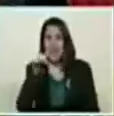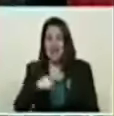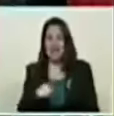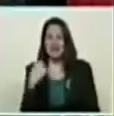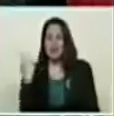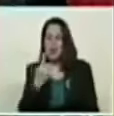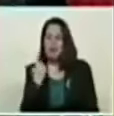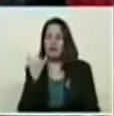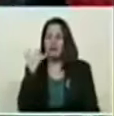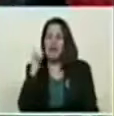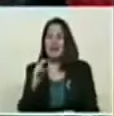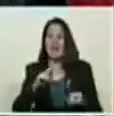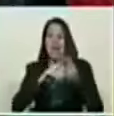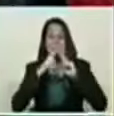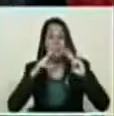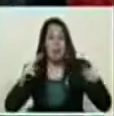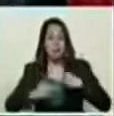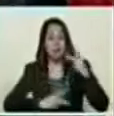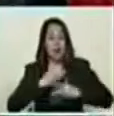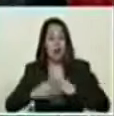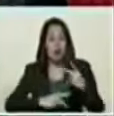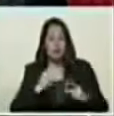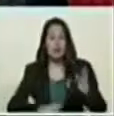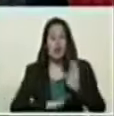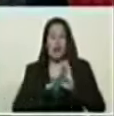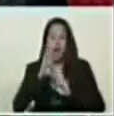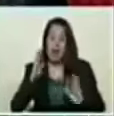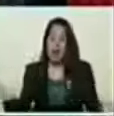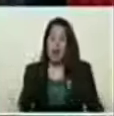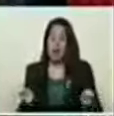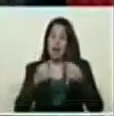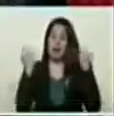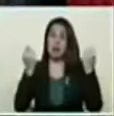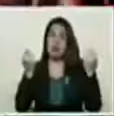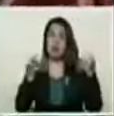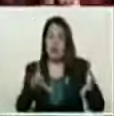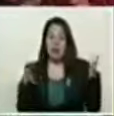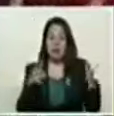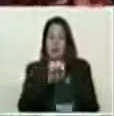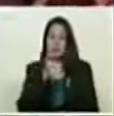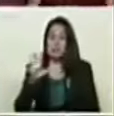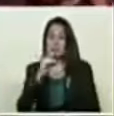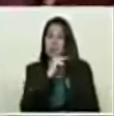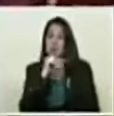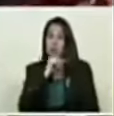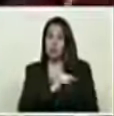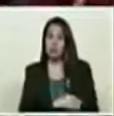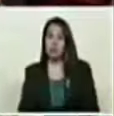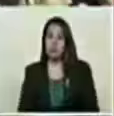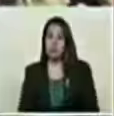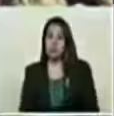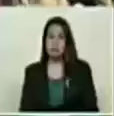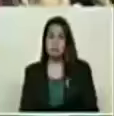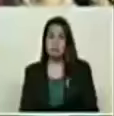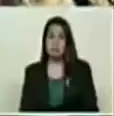revolución y avance, progreso de esta patria a partir de esta victoria del 15 de octubre.